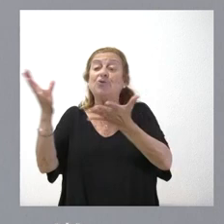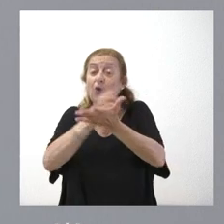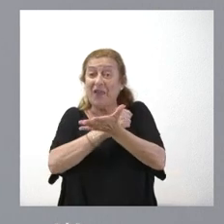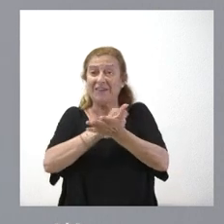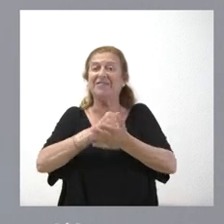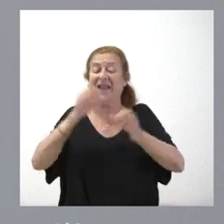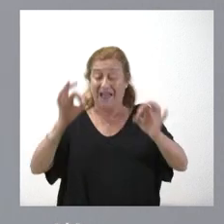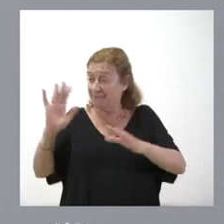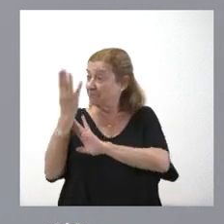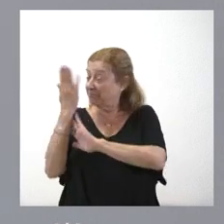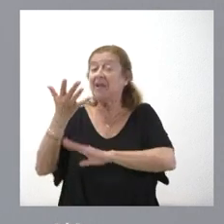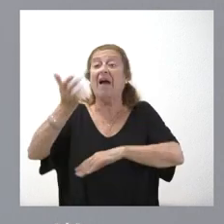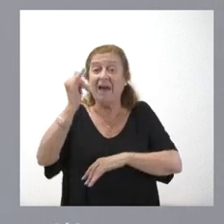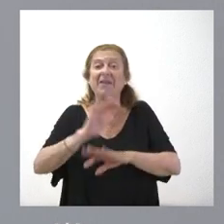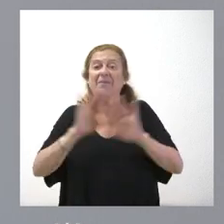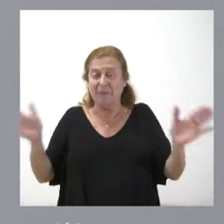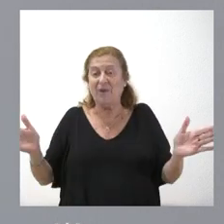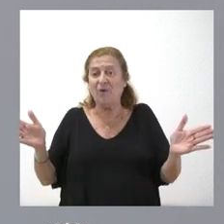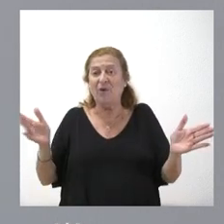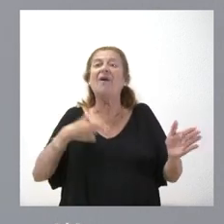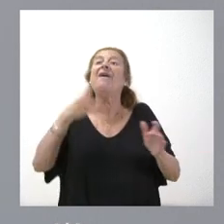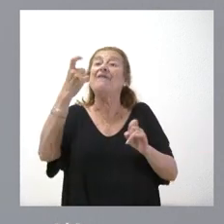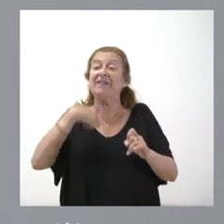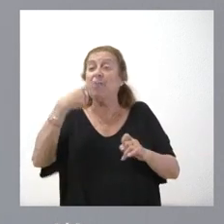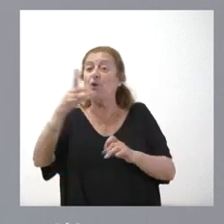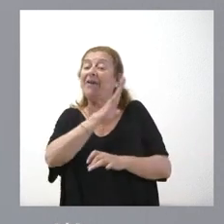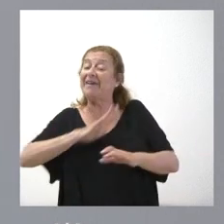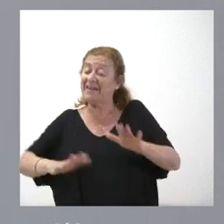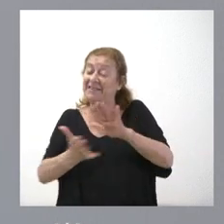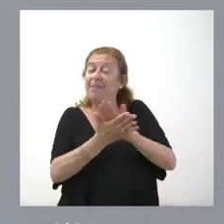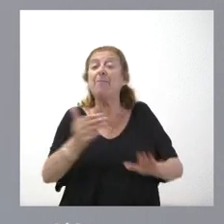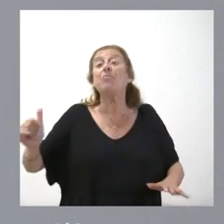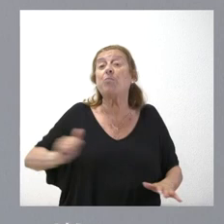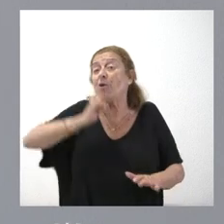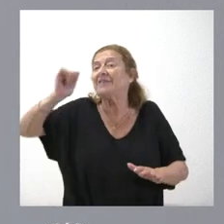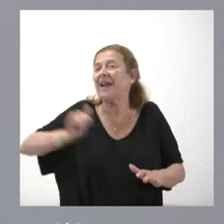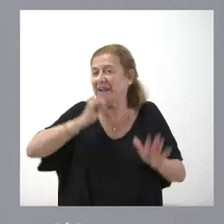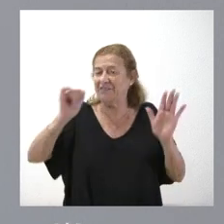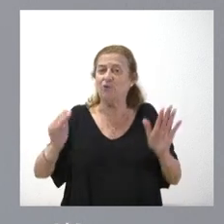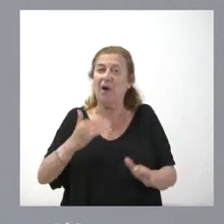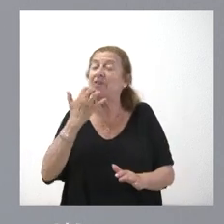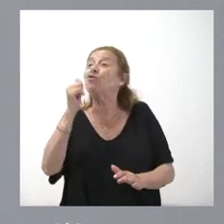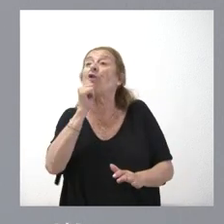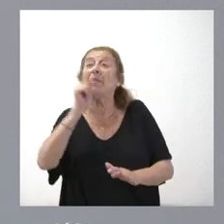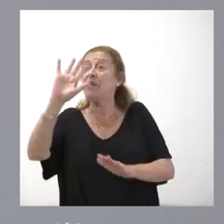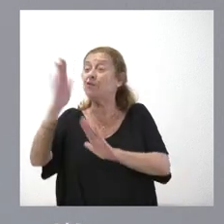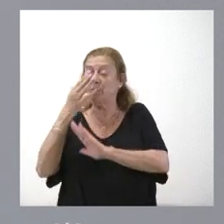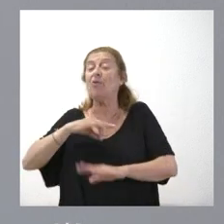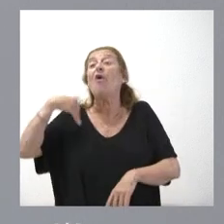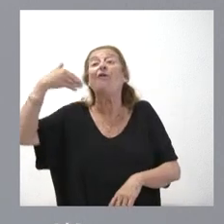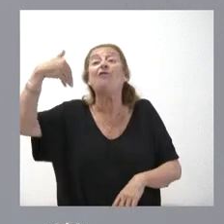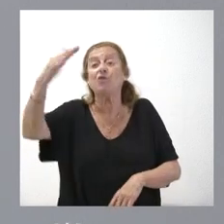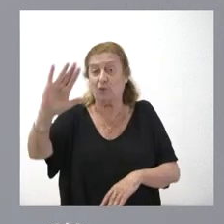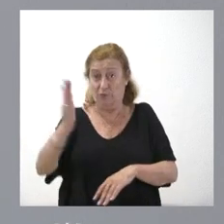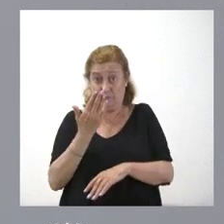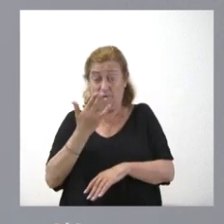t son pero también nos hemos hecho una reserva por si algunas de las que no lo han solicitado lo puedan solicitar en el futuro o porque si